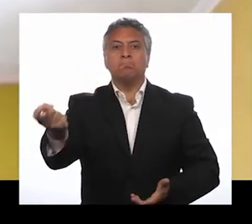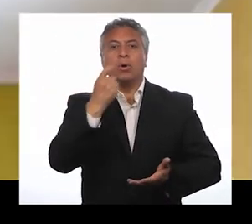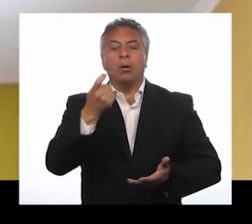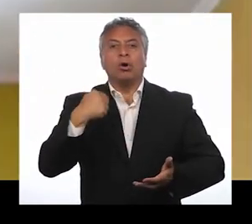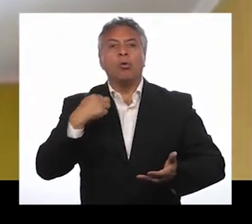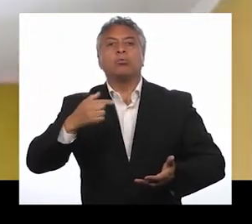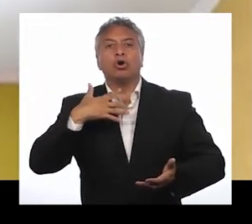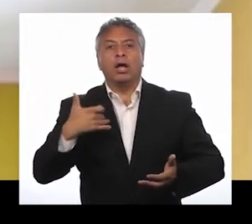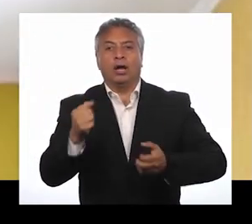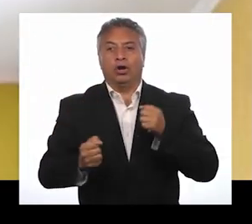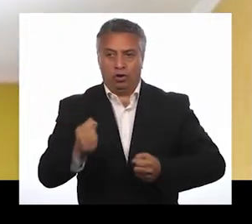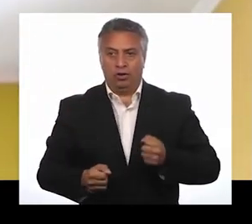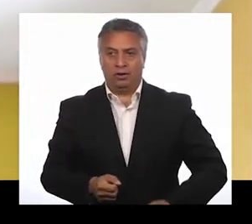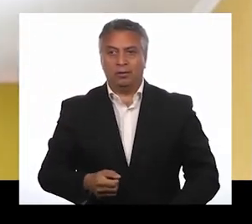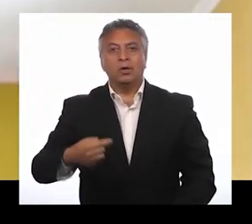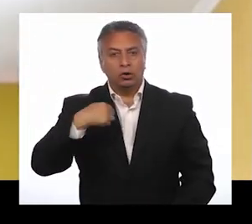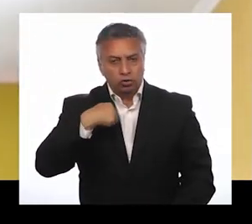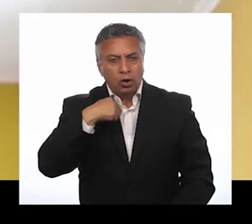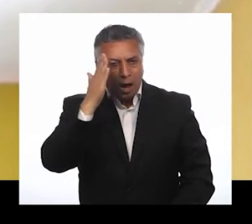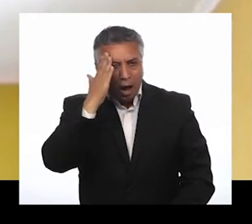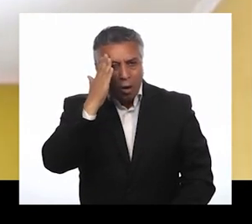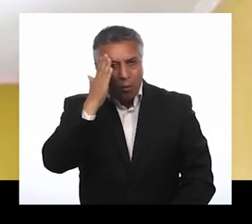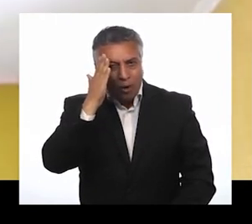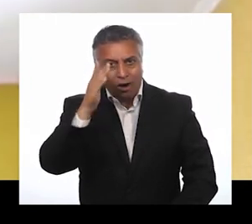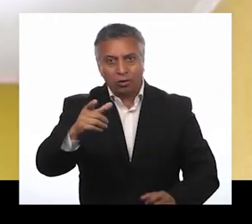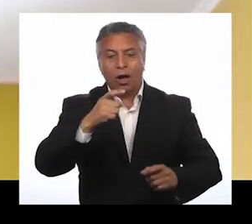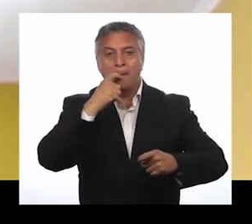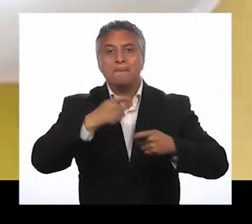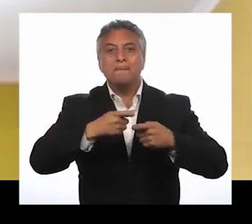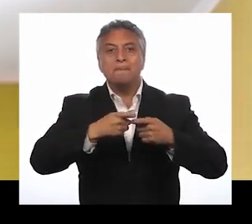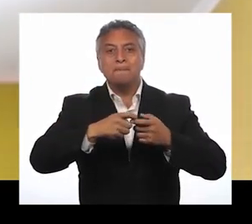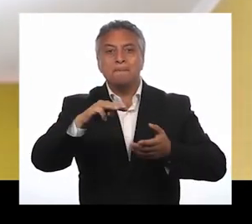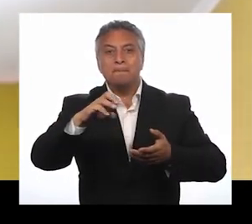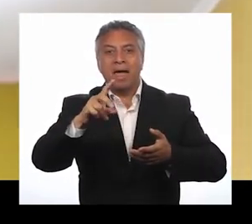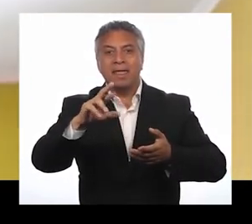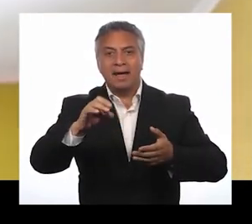Me acuerdo que me pegaron con una luma de madera.